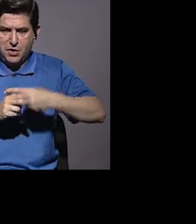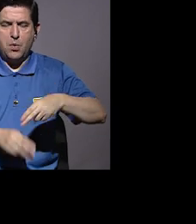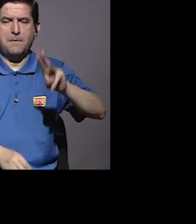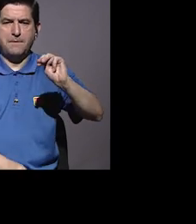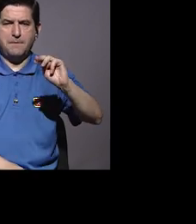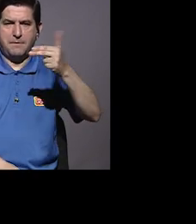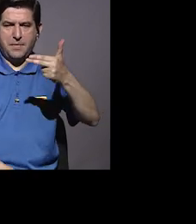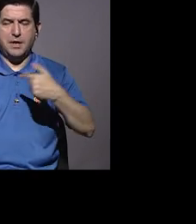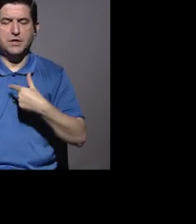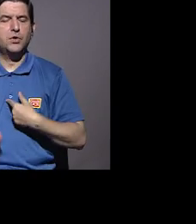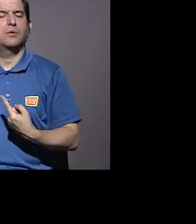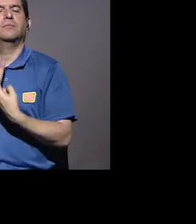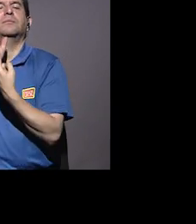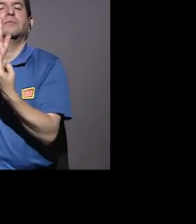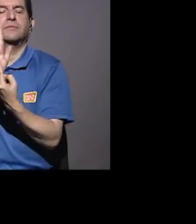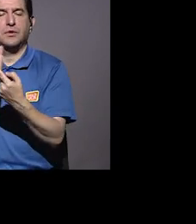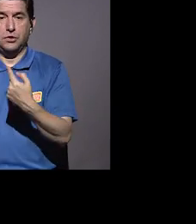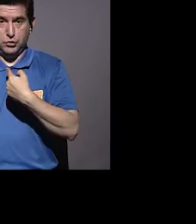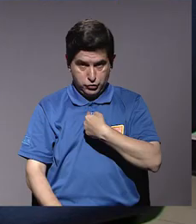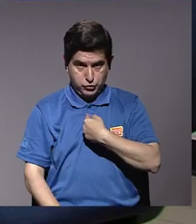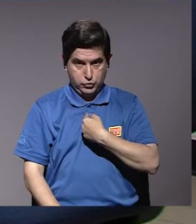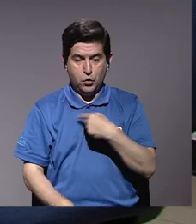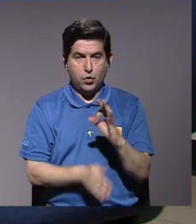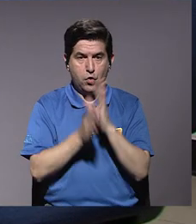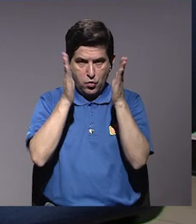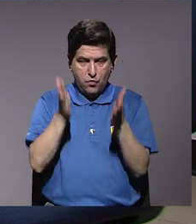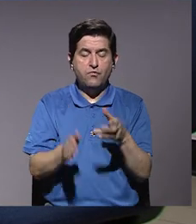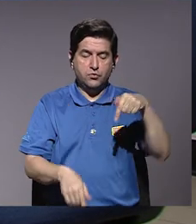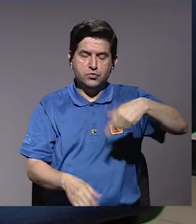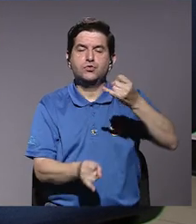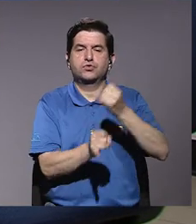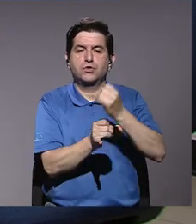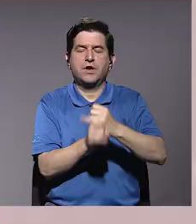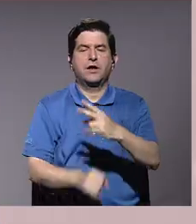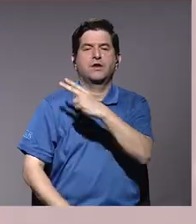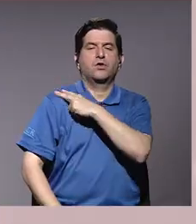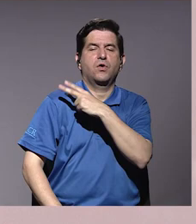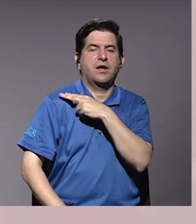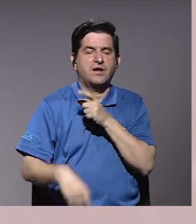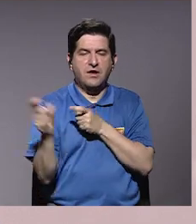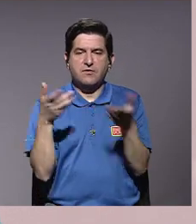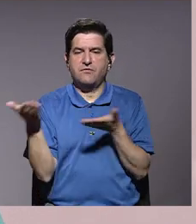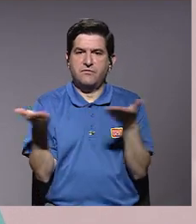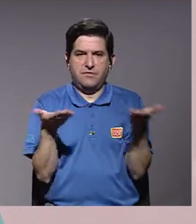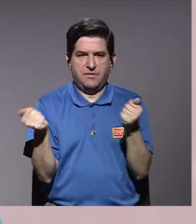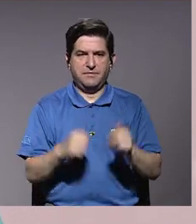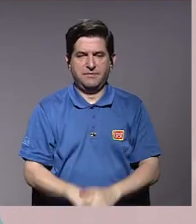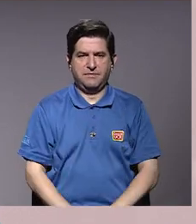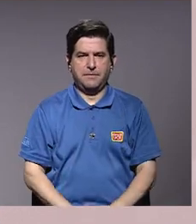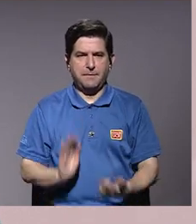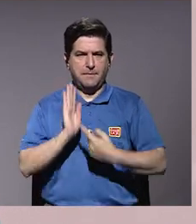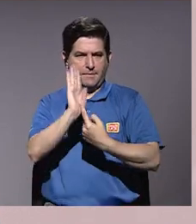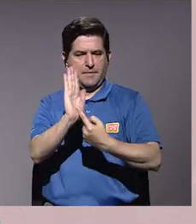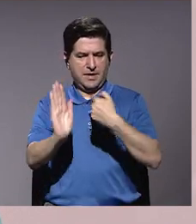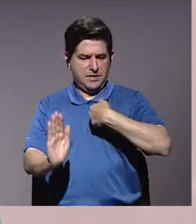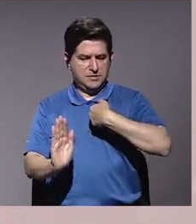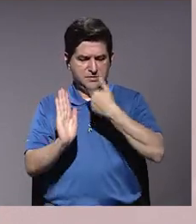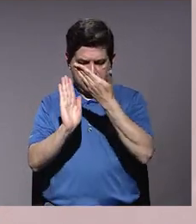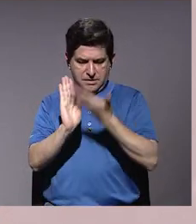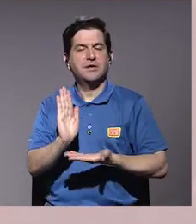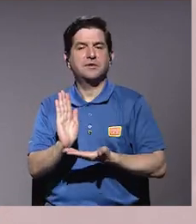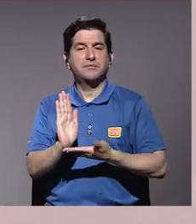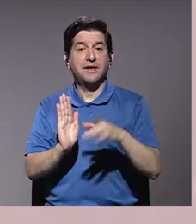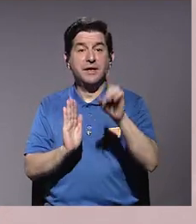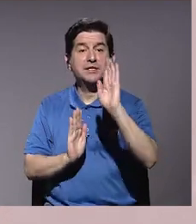Mauricio Chacón, de presentarme, soy funcionario de la institución, soy el jefe de las Contralorías, presentarme, porque usted tiene